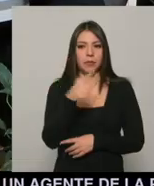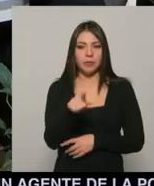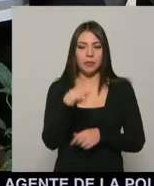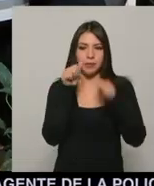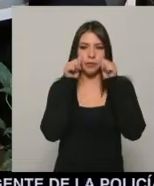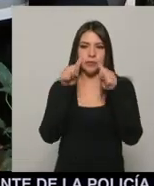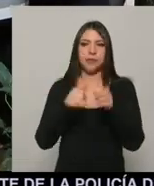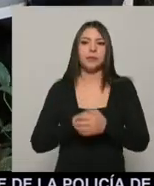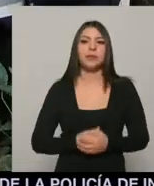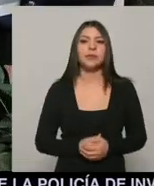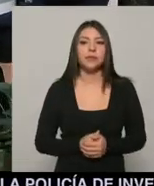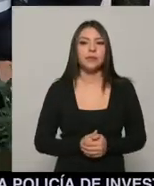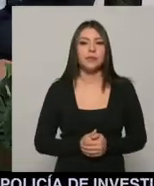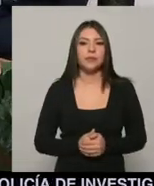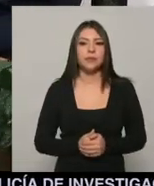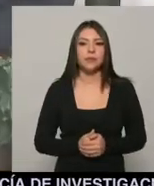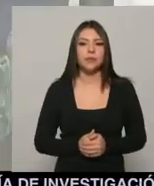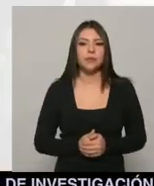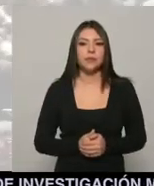cambie.